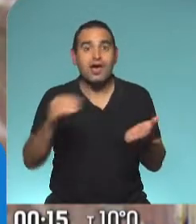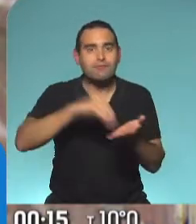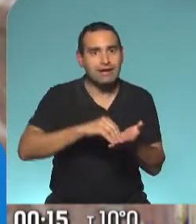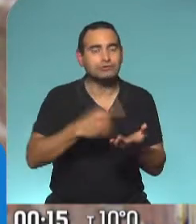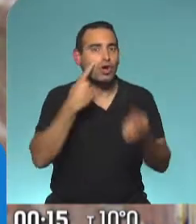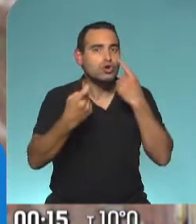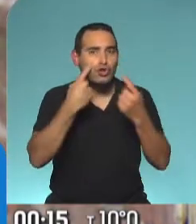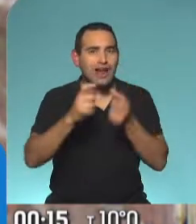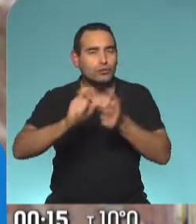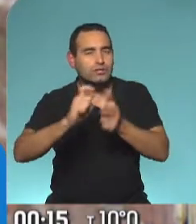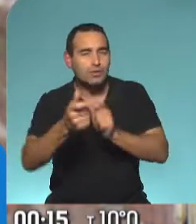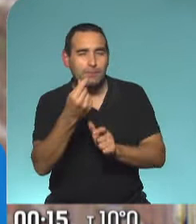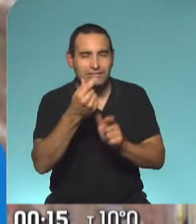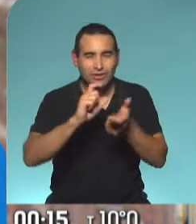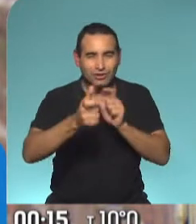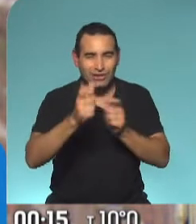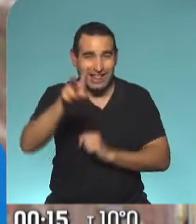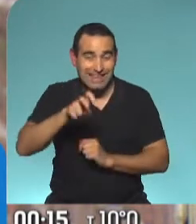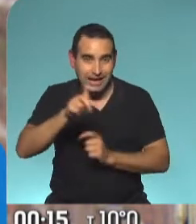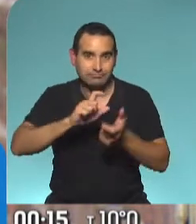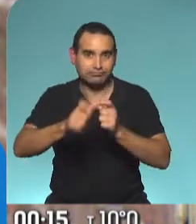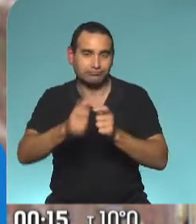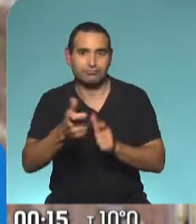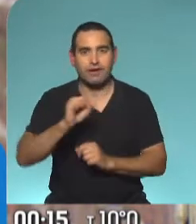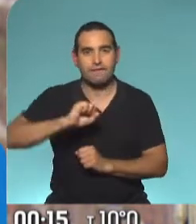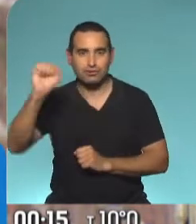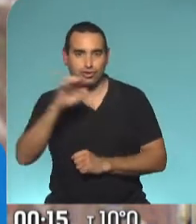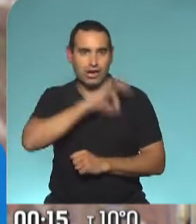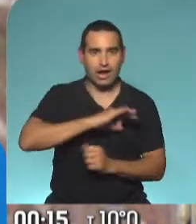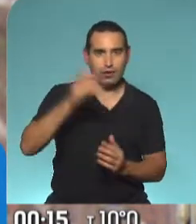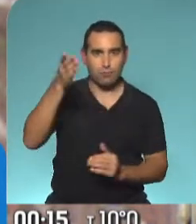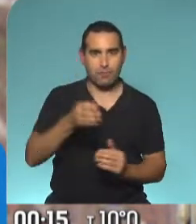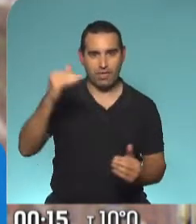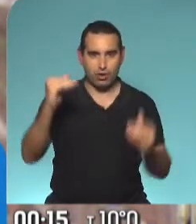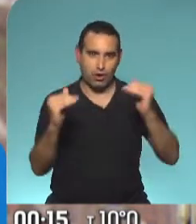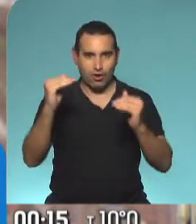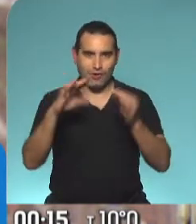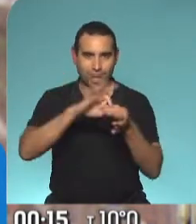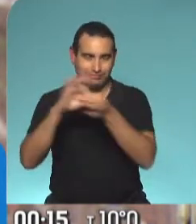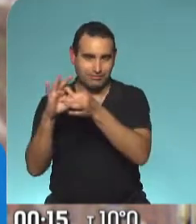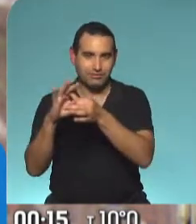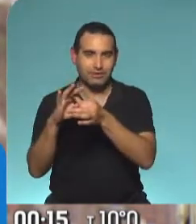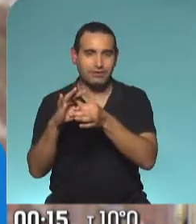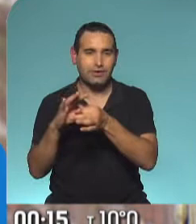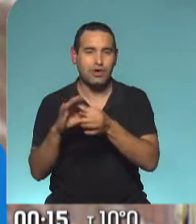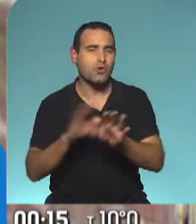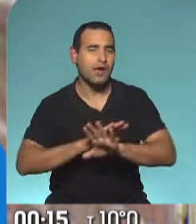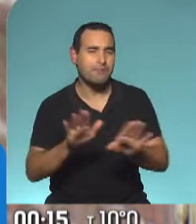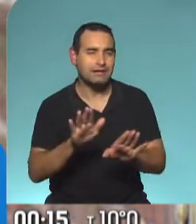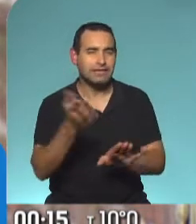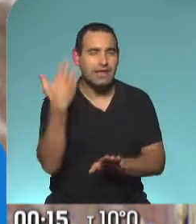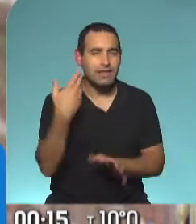las actualizaciones de los precios de los alquileres por un promedio entre inflación y salario. O sea que ya no va a ser más el